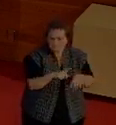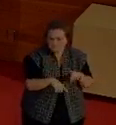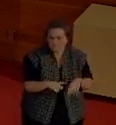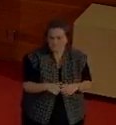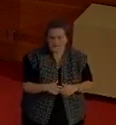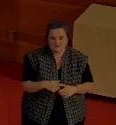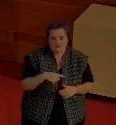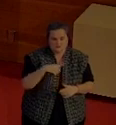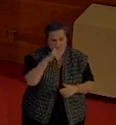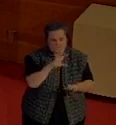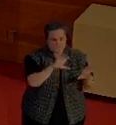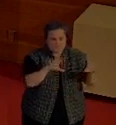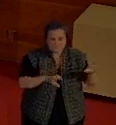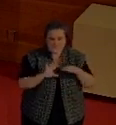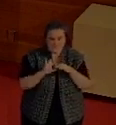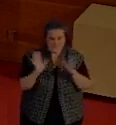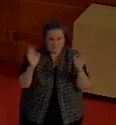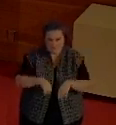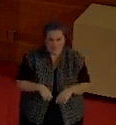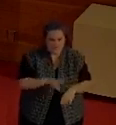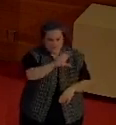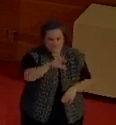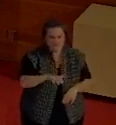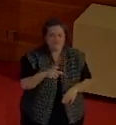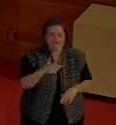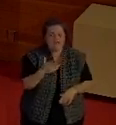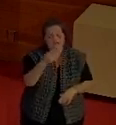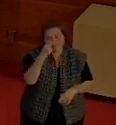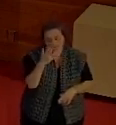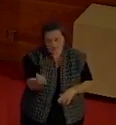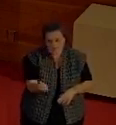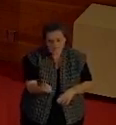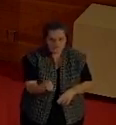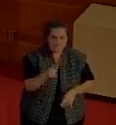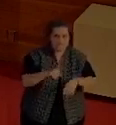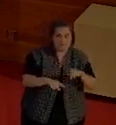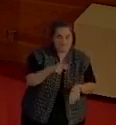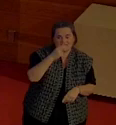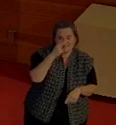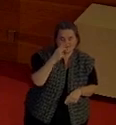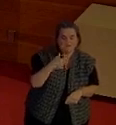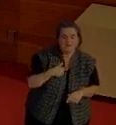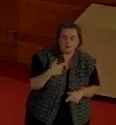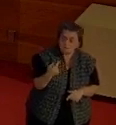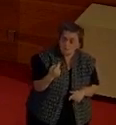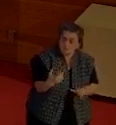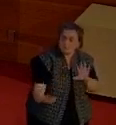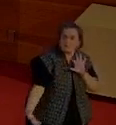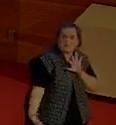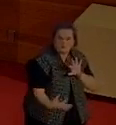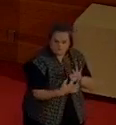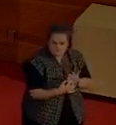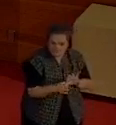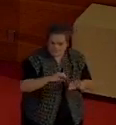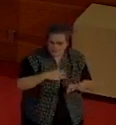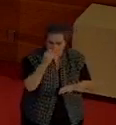no tienen amigos los estados tienen intereses y en función de la defensa de mis intereses Hoy me voy contigo porque encajamos con el mismo interés y mañana me